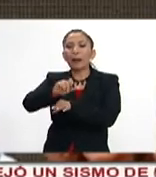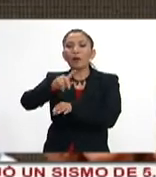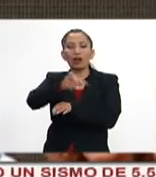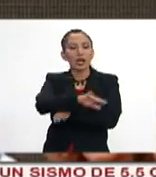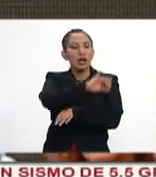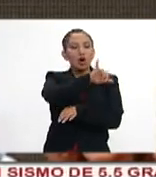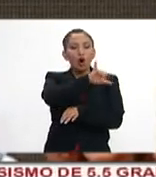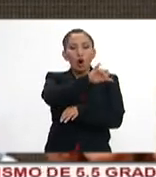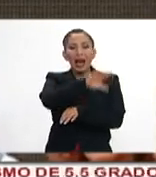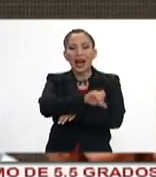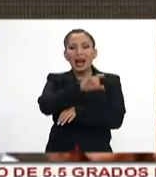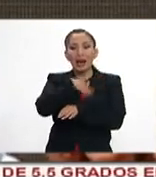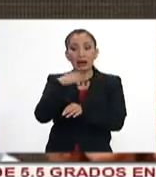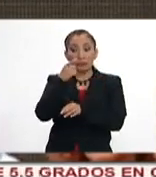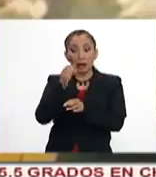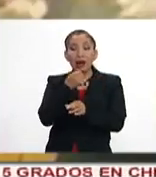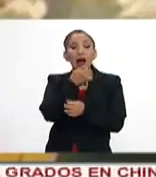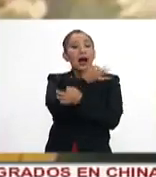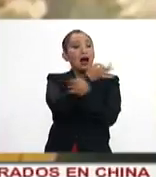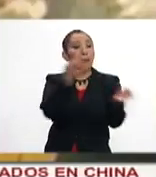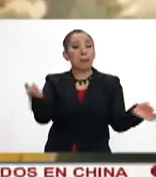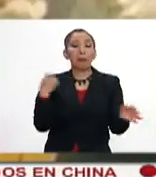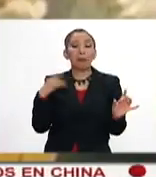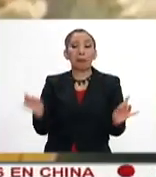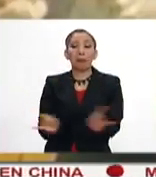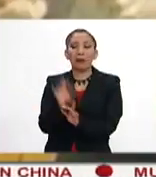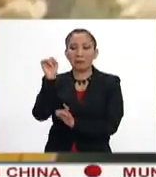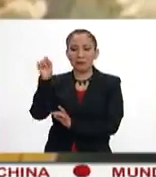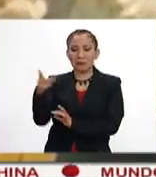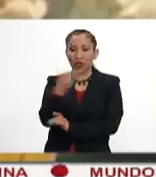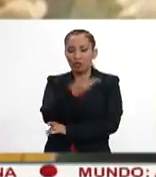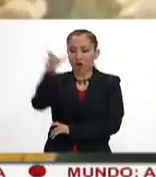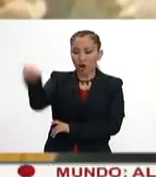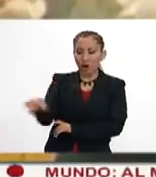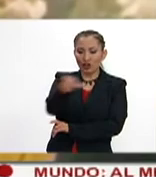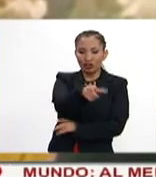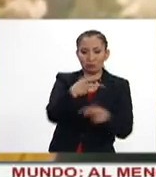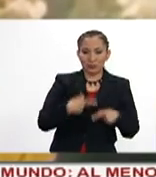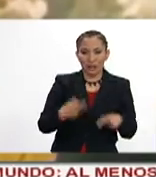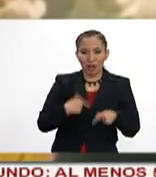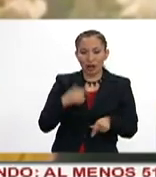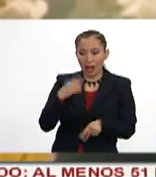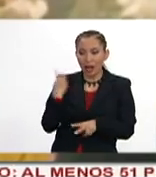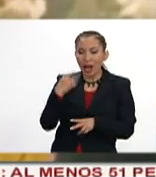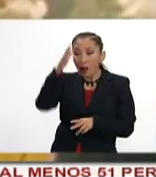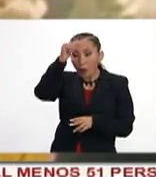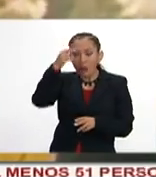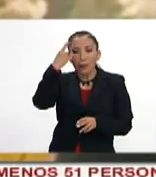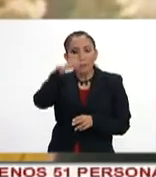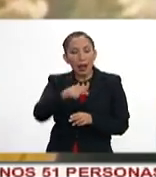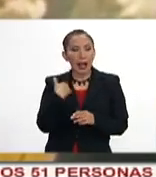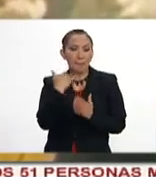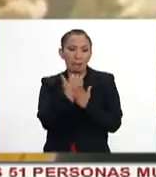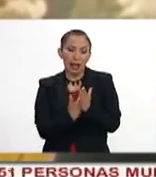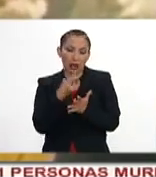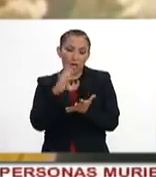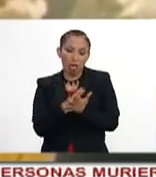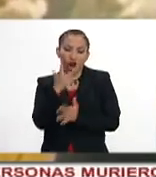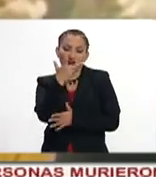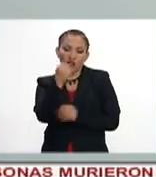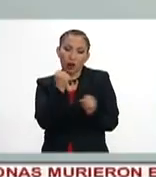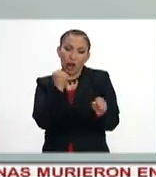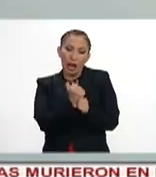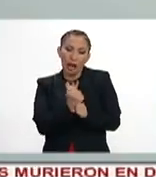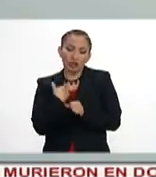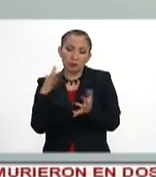y Joao Santana. Esta acusación surge precisamente de estos dos personajes quienes llegaron a un acuerdo para rebajar su condena de 8